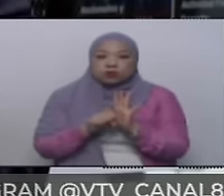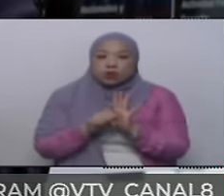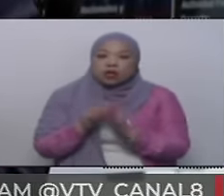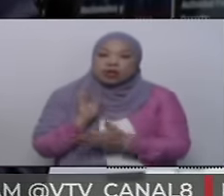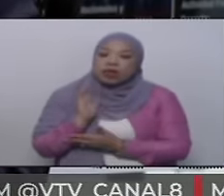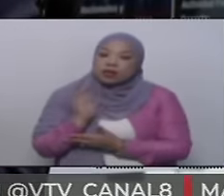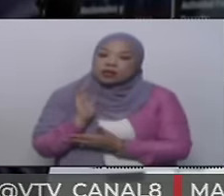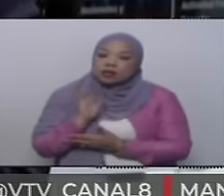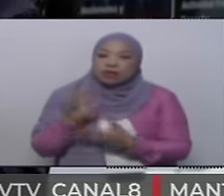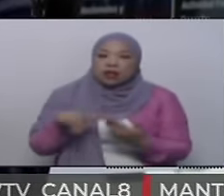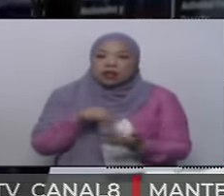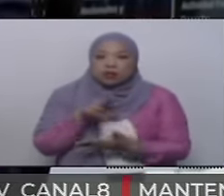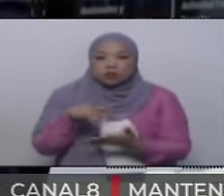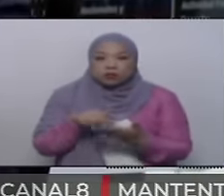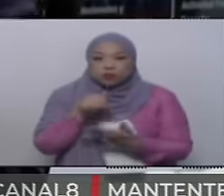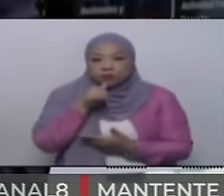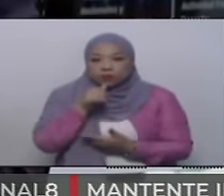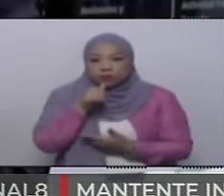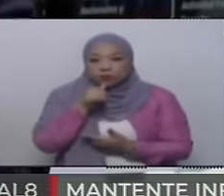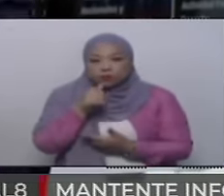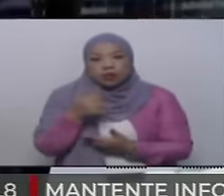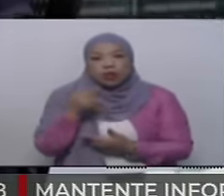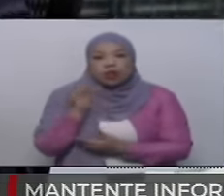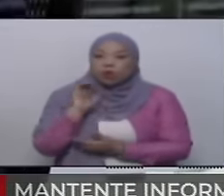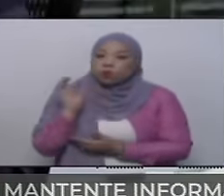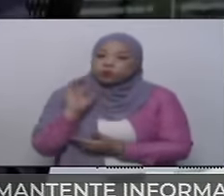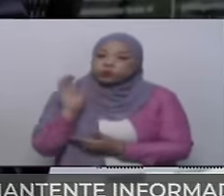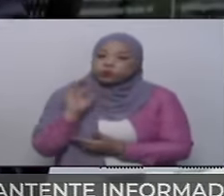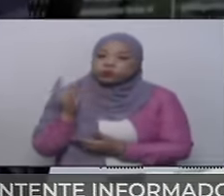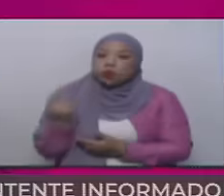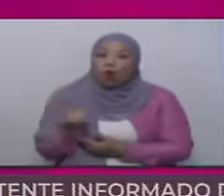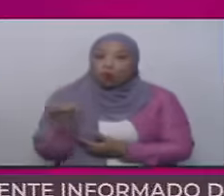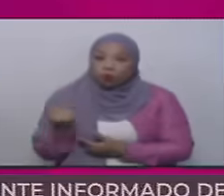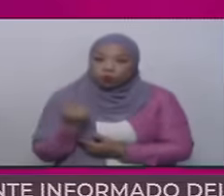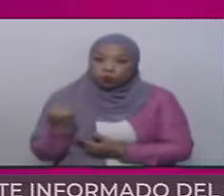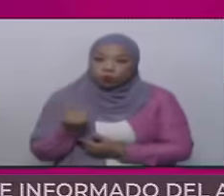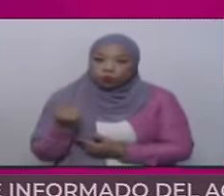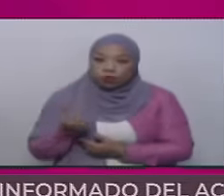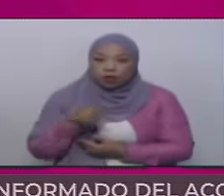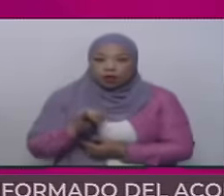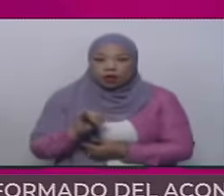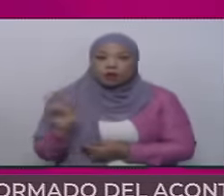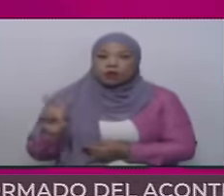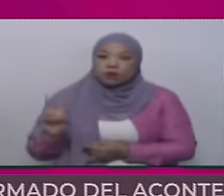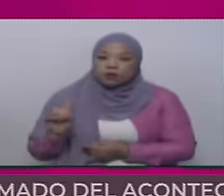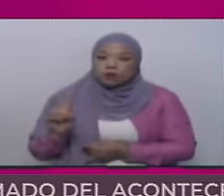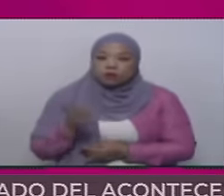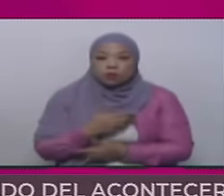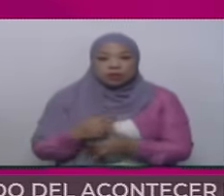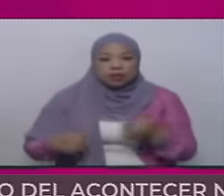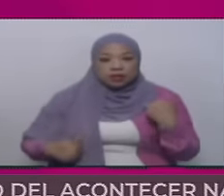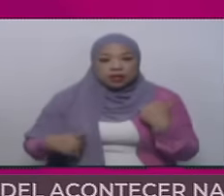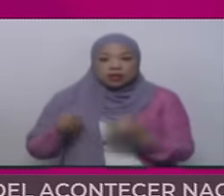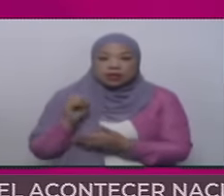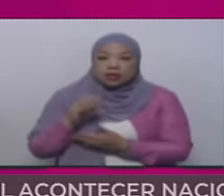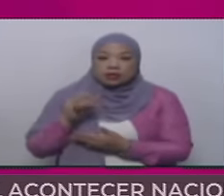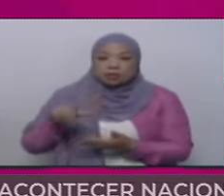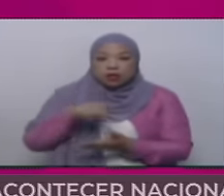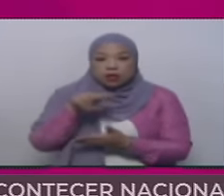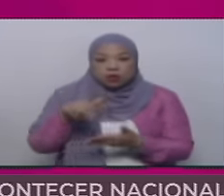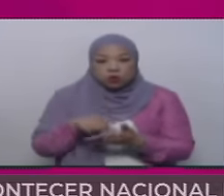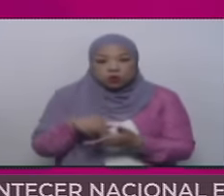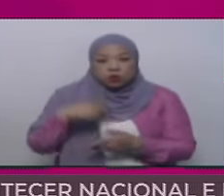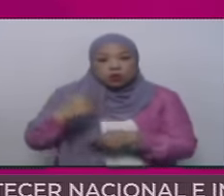Asamblea Nacional plenipotenciaria, la única que tiene Venezuela, electa en las elecciones del 2020,